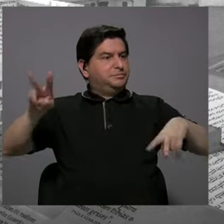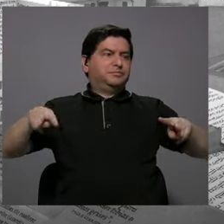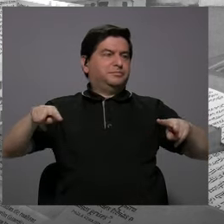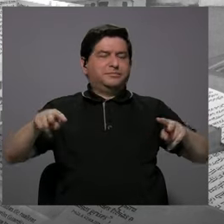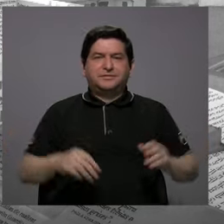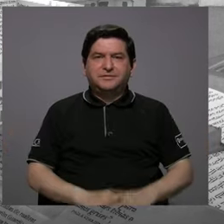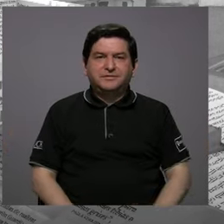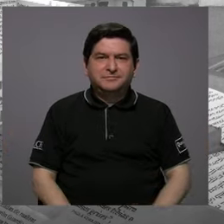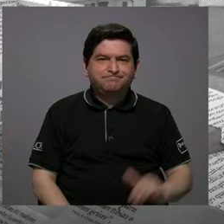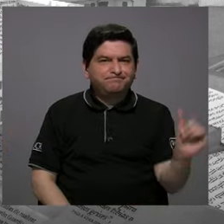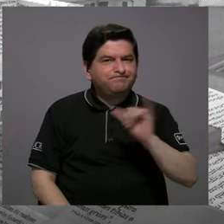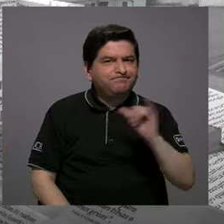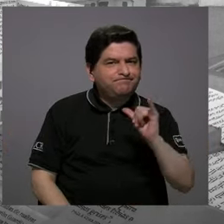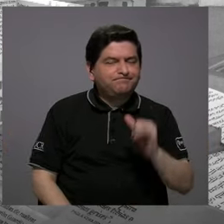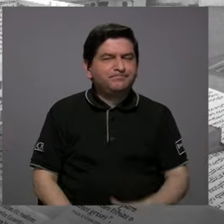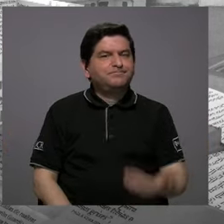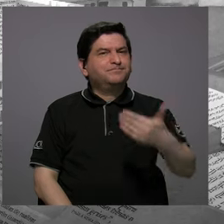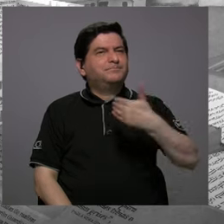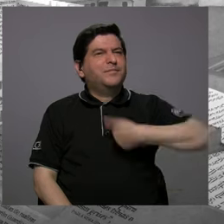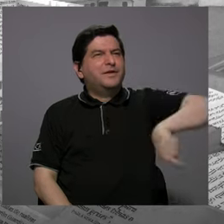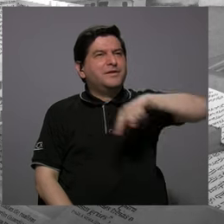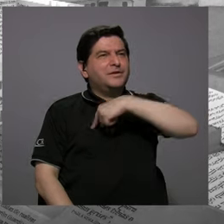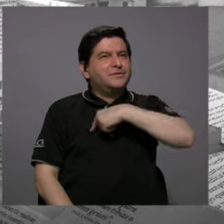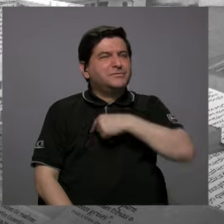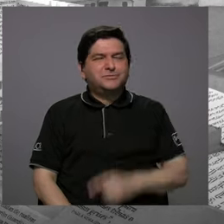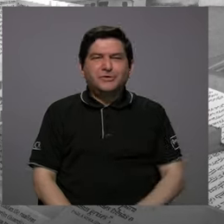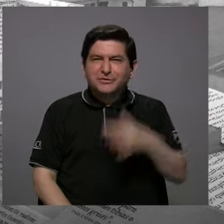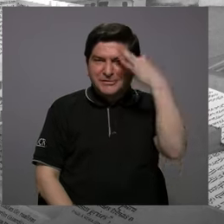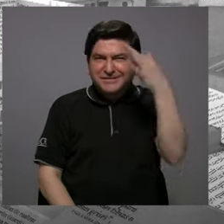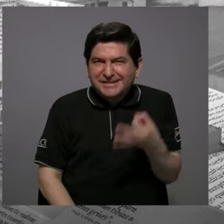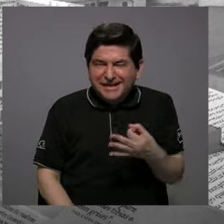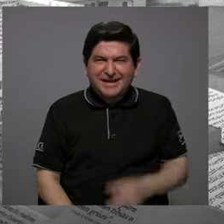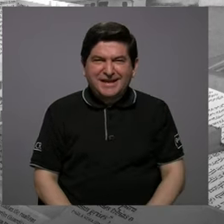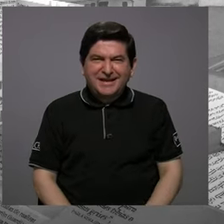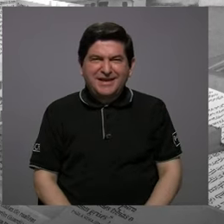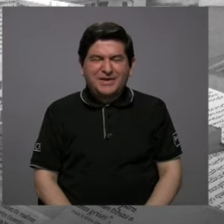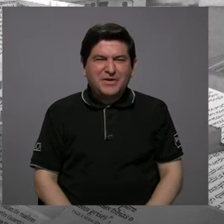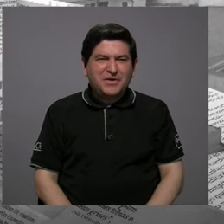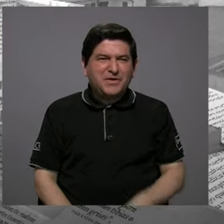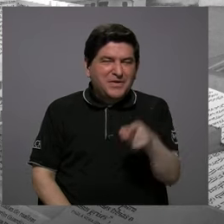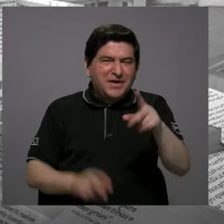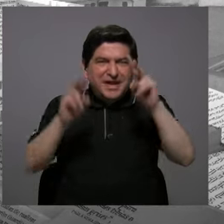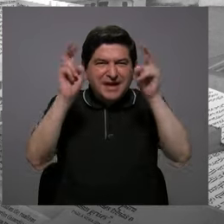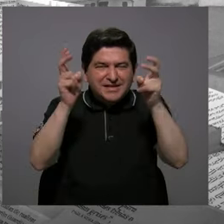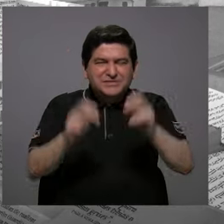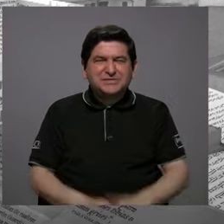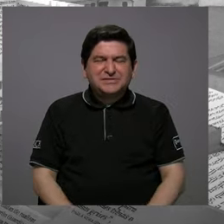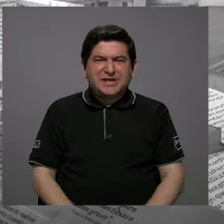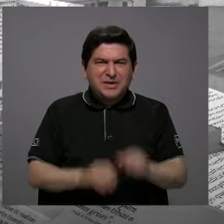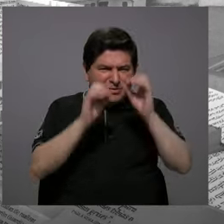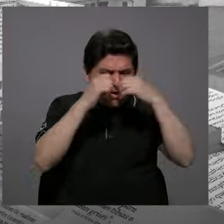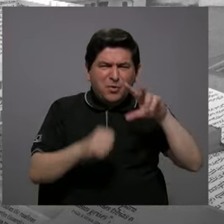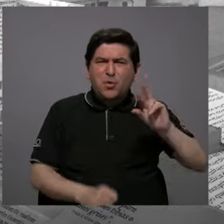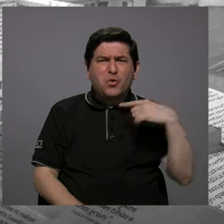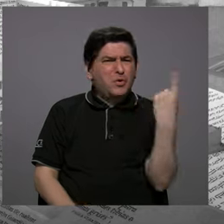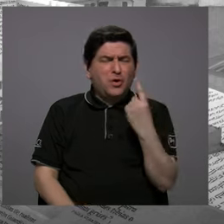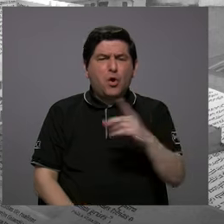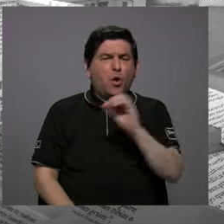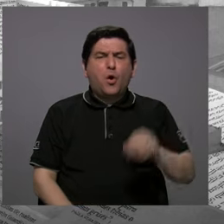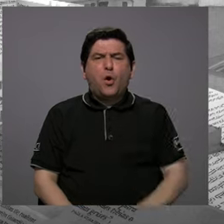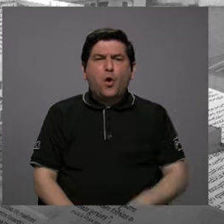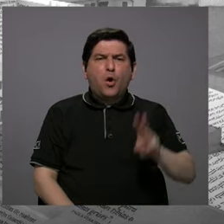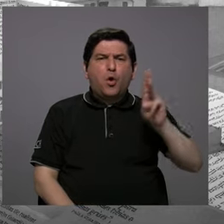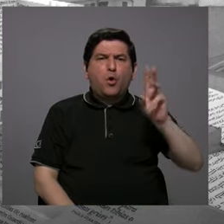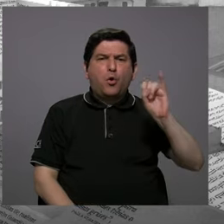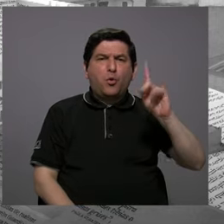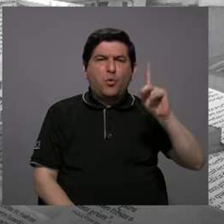entonces bueno también para que haya yo creo que hay hay que desasnar un poco en estos temas de que Google es lo único o Wikipedia